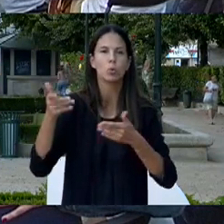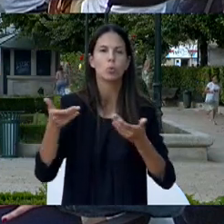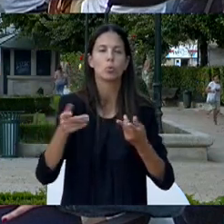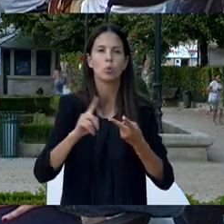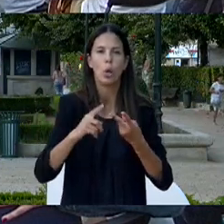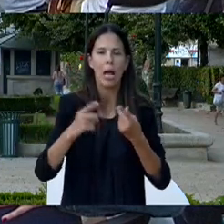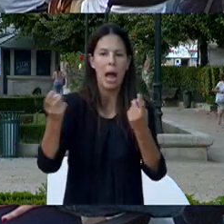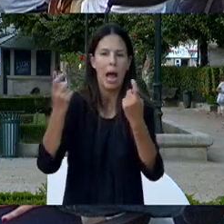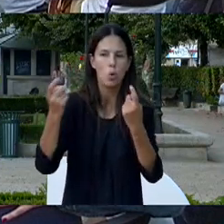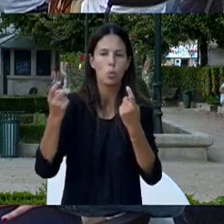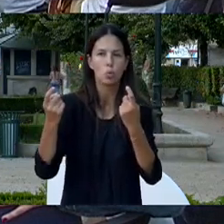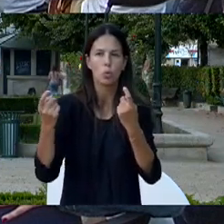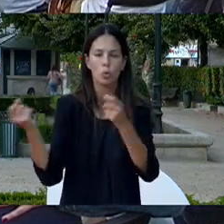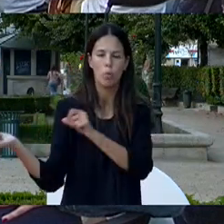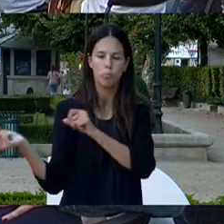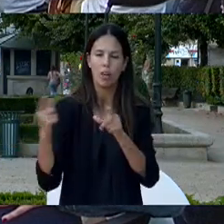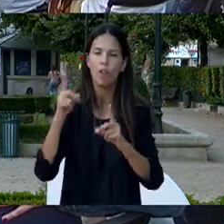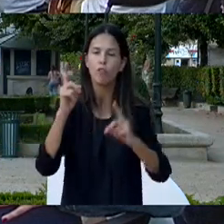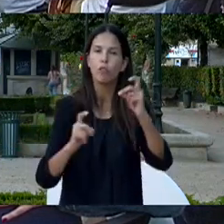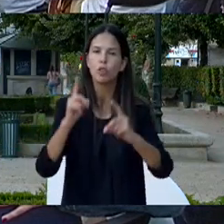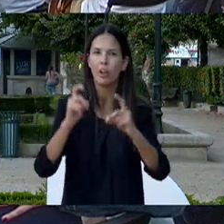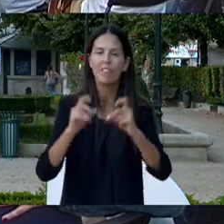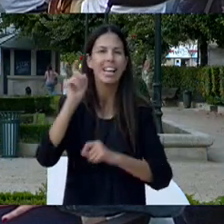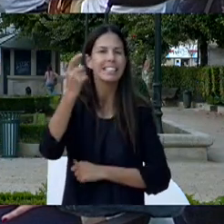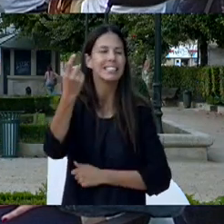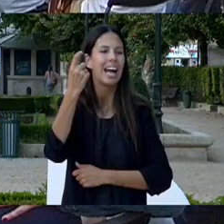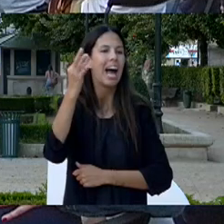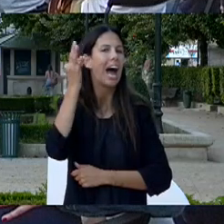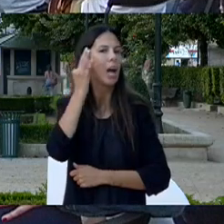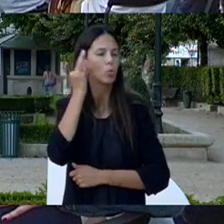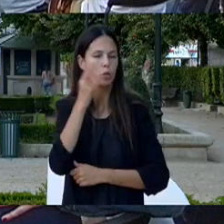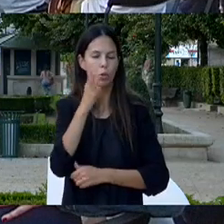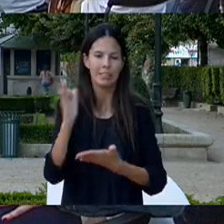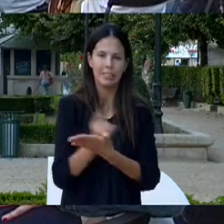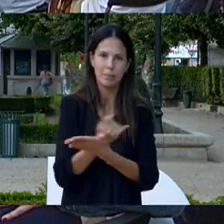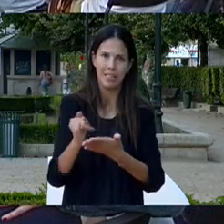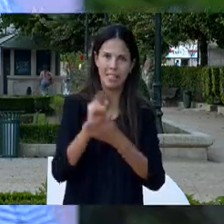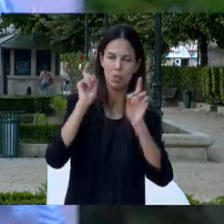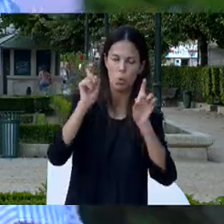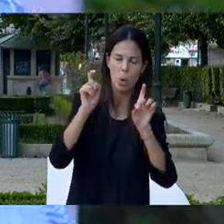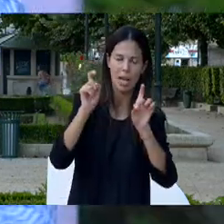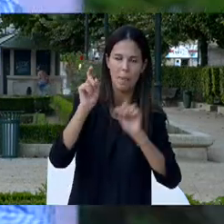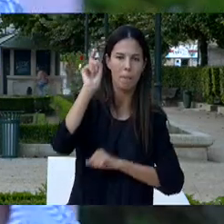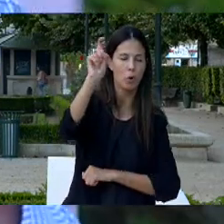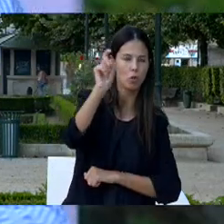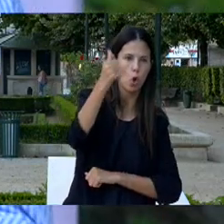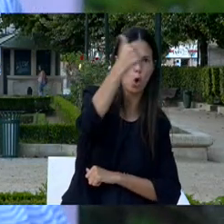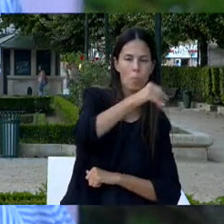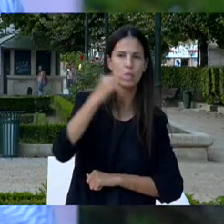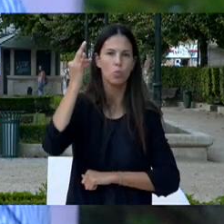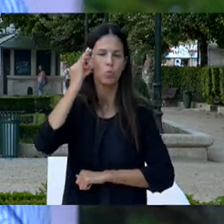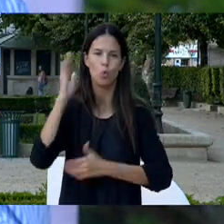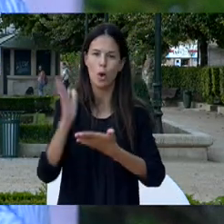alumnos, hai fotografías de alumnos, de alumnas, porque separan a escola de magisterio de homes da de mulleres, aparte